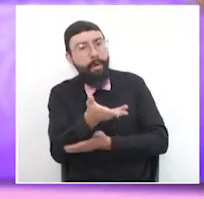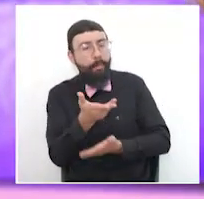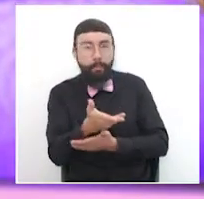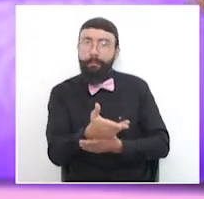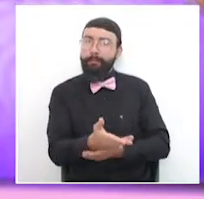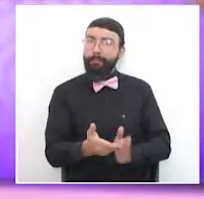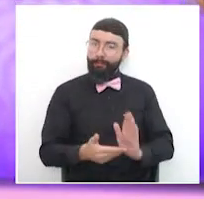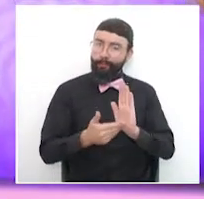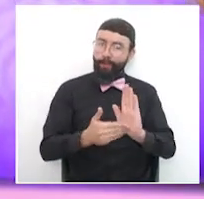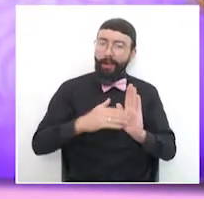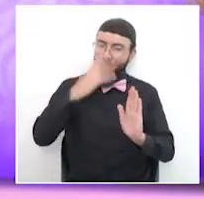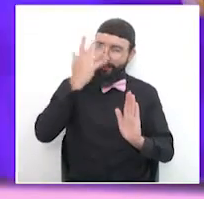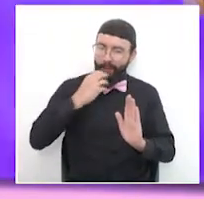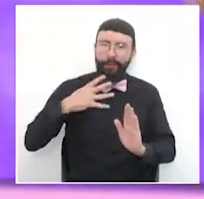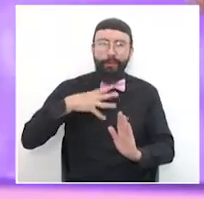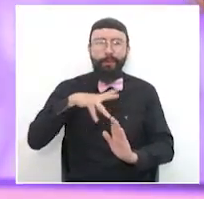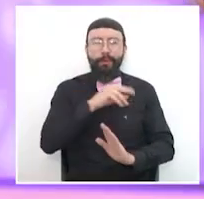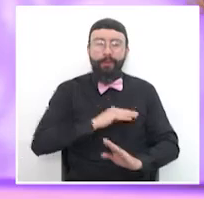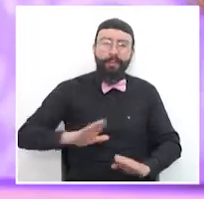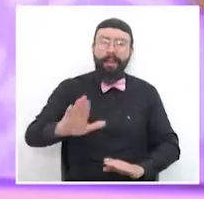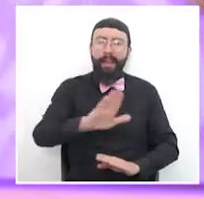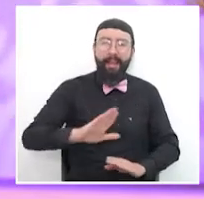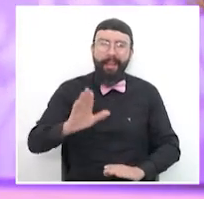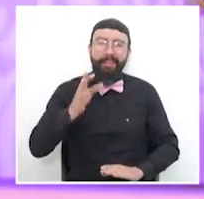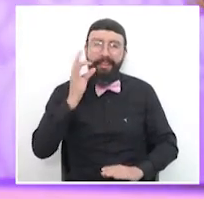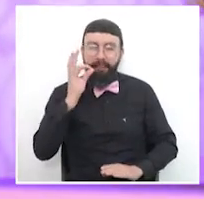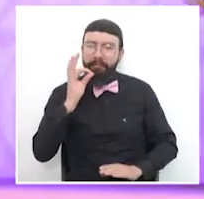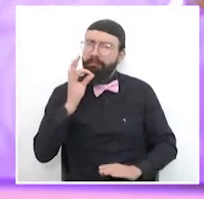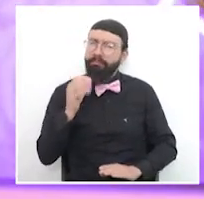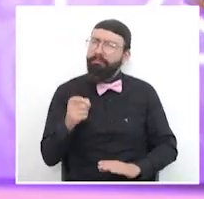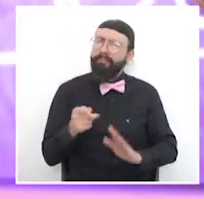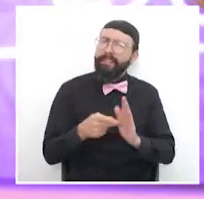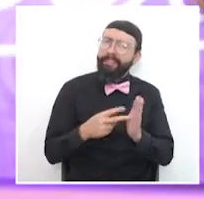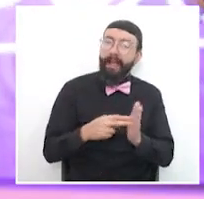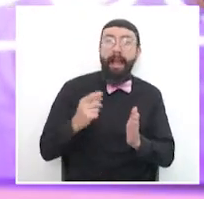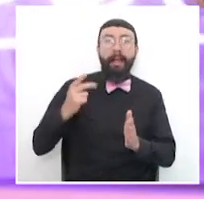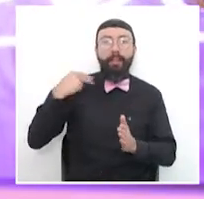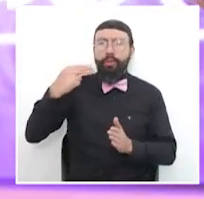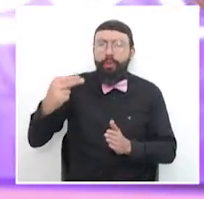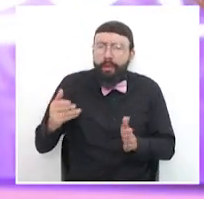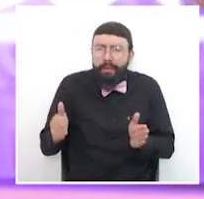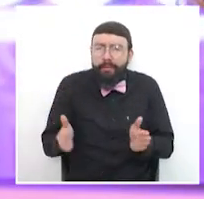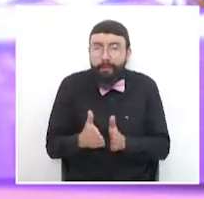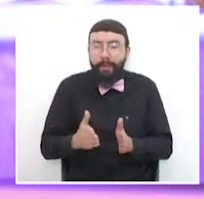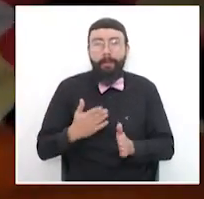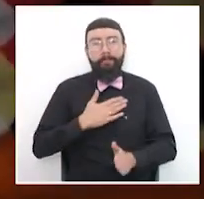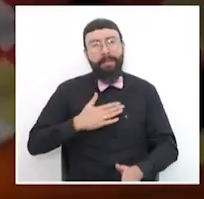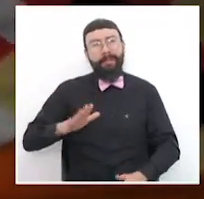parte de lo que somos como región cafetera. Les estoy hablando de Historias Cortas de Mi Eje.